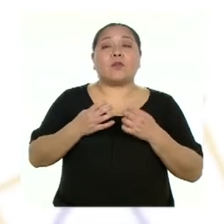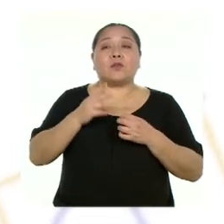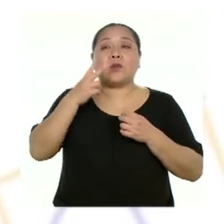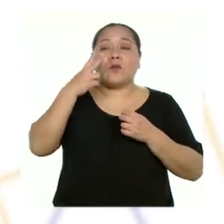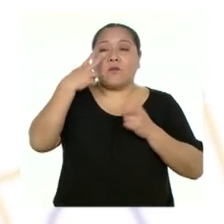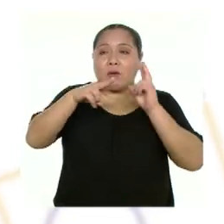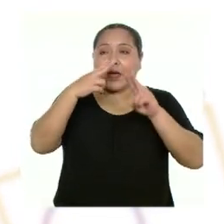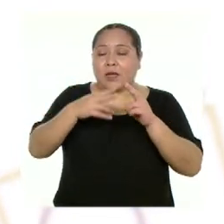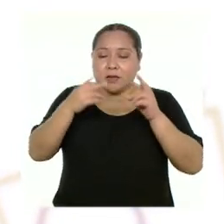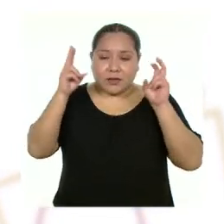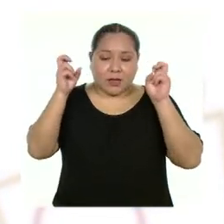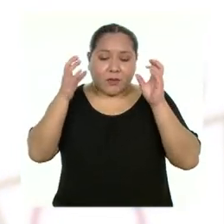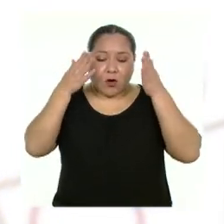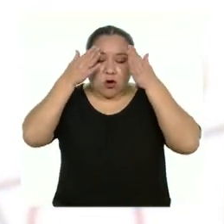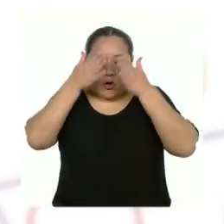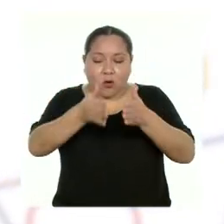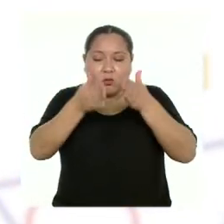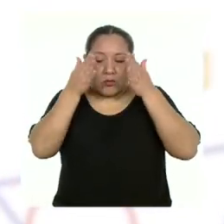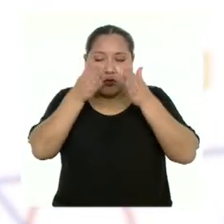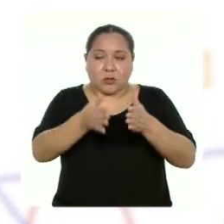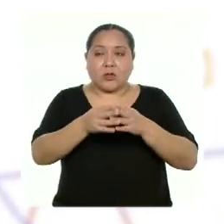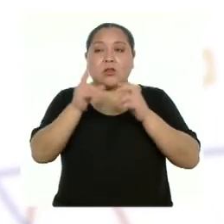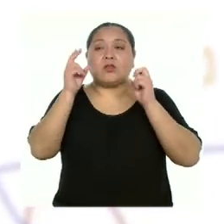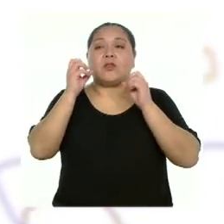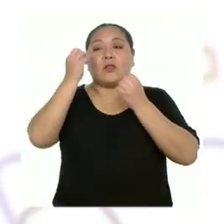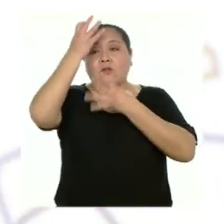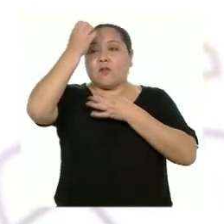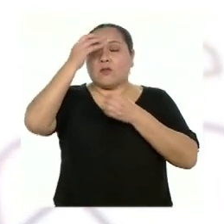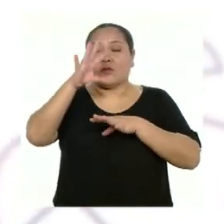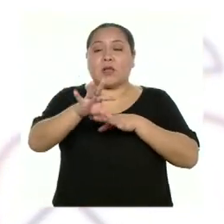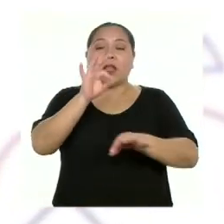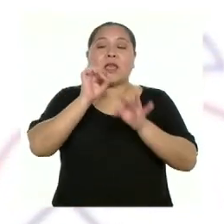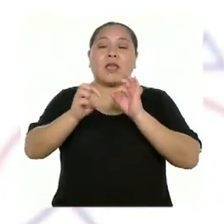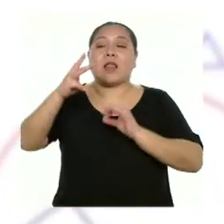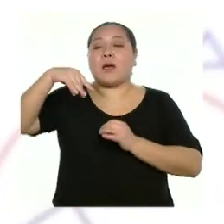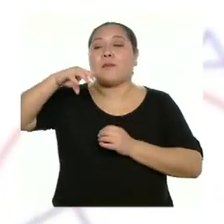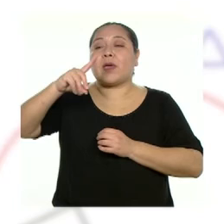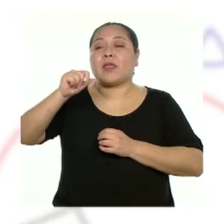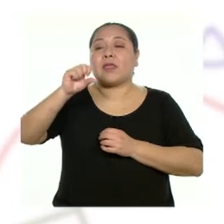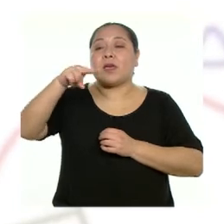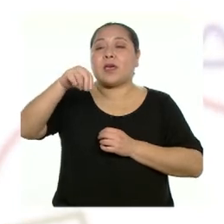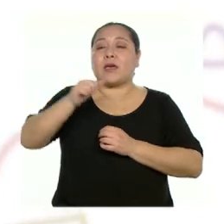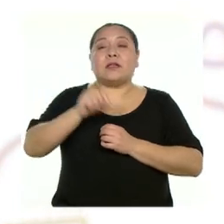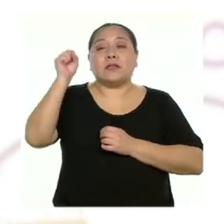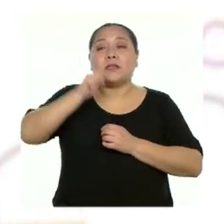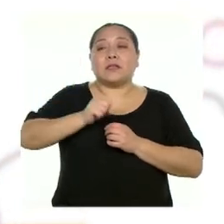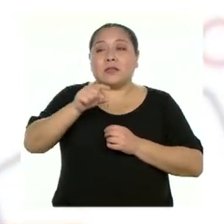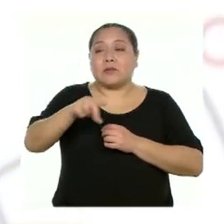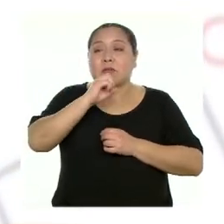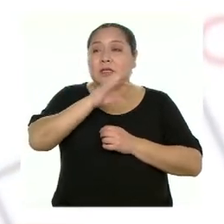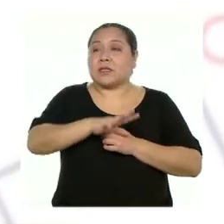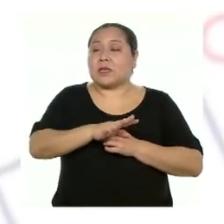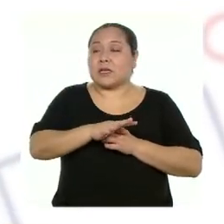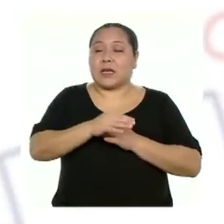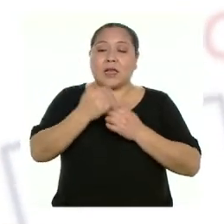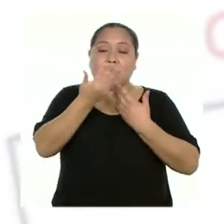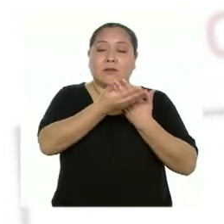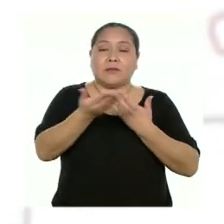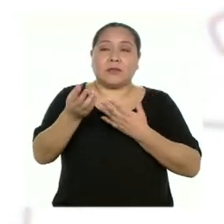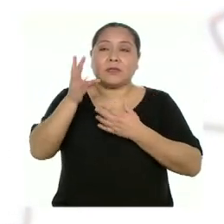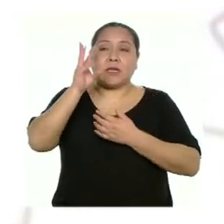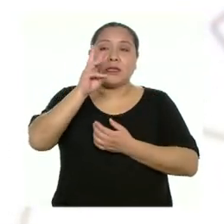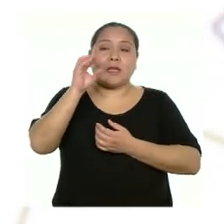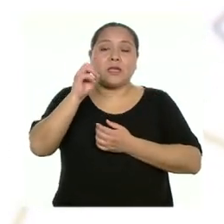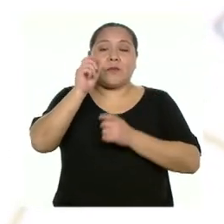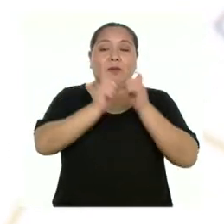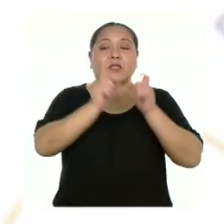la concentración de datos, podemos elegir la mediana. Así se podrá decir que la muestra estaba formada por 60 personas, de